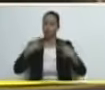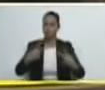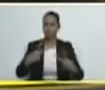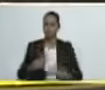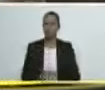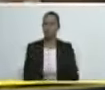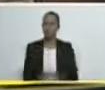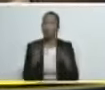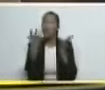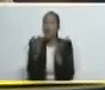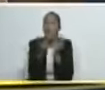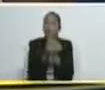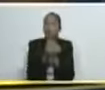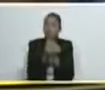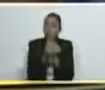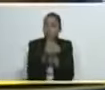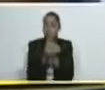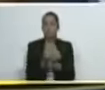Juntos y juntas.